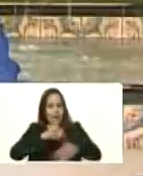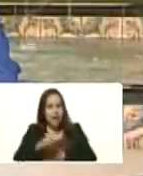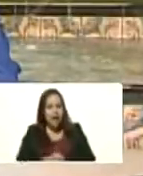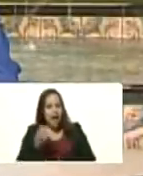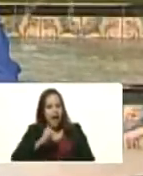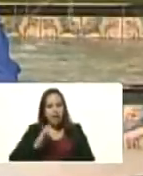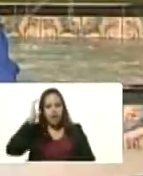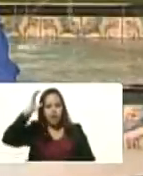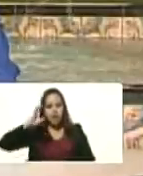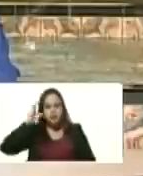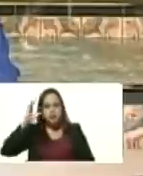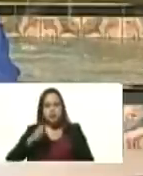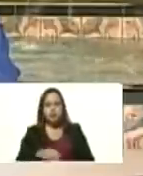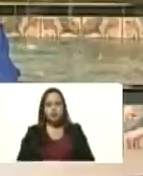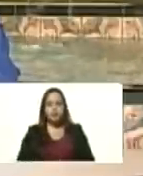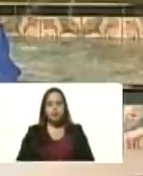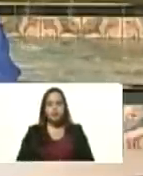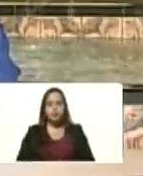la capacidad